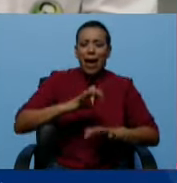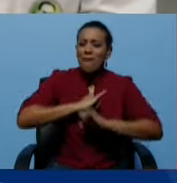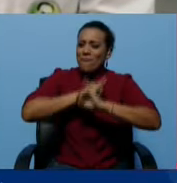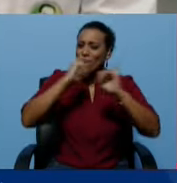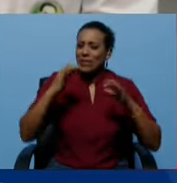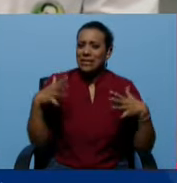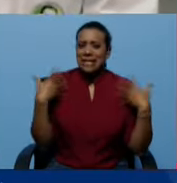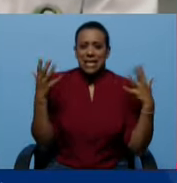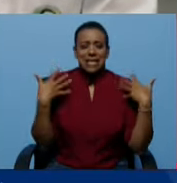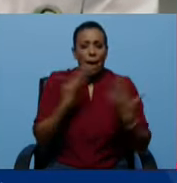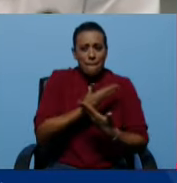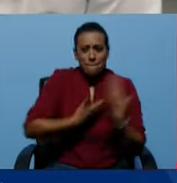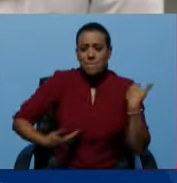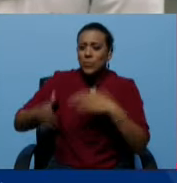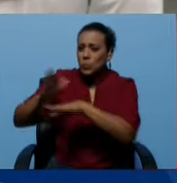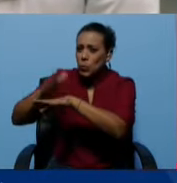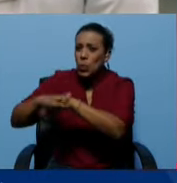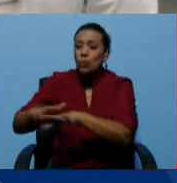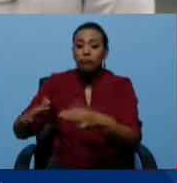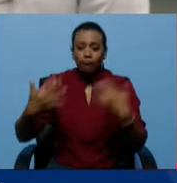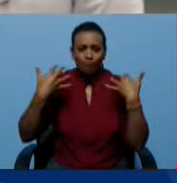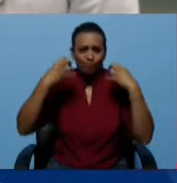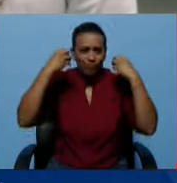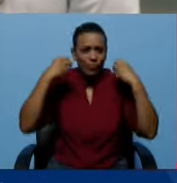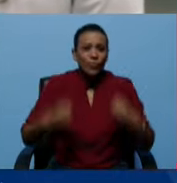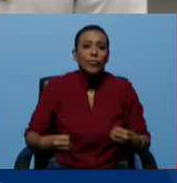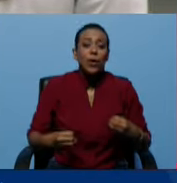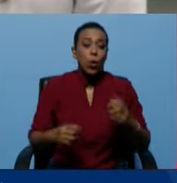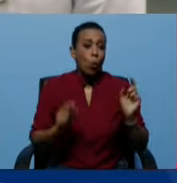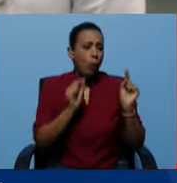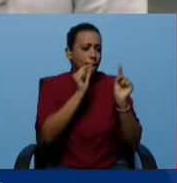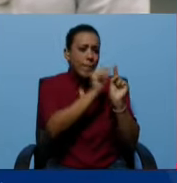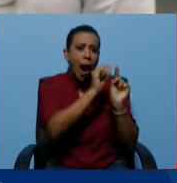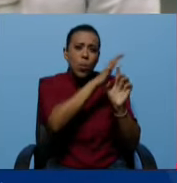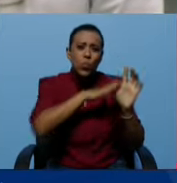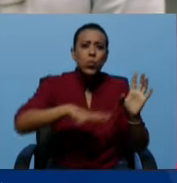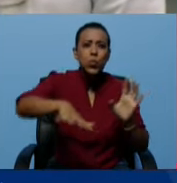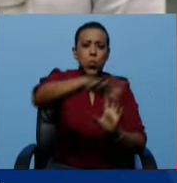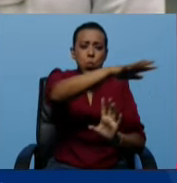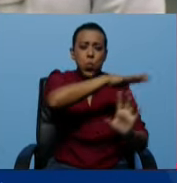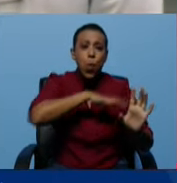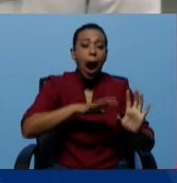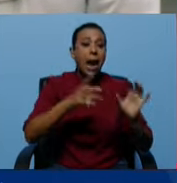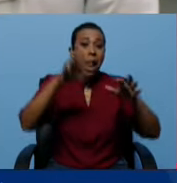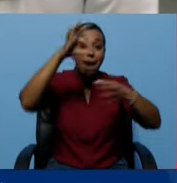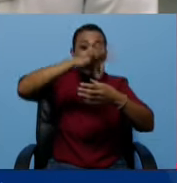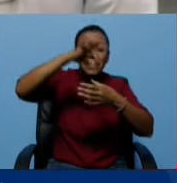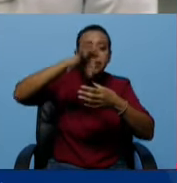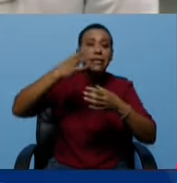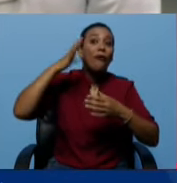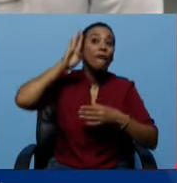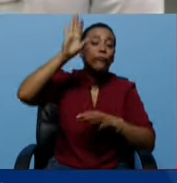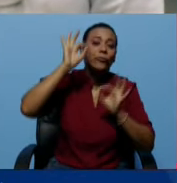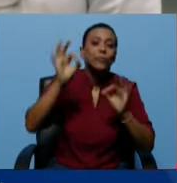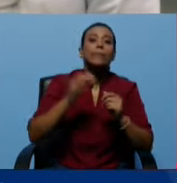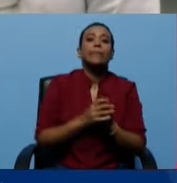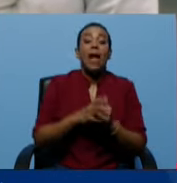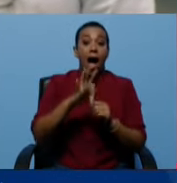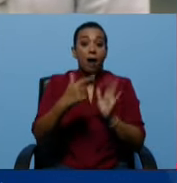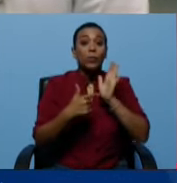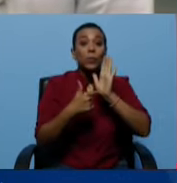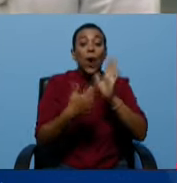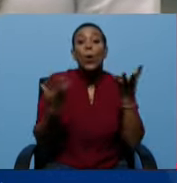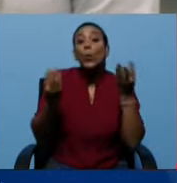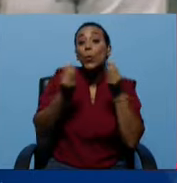felices, presidente, porque nos estamos colocando como apuntal de lo que debe ser la medicina del futuro. Y para ello nos